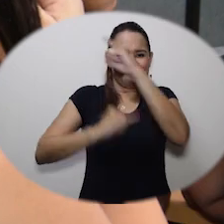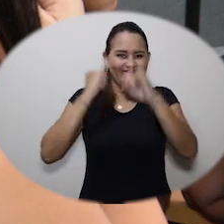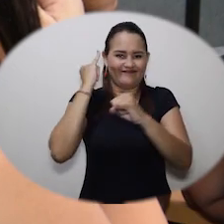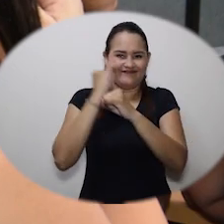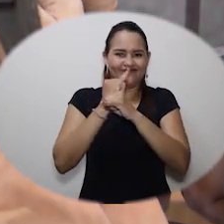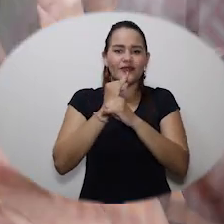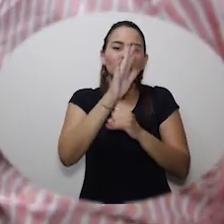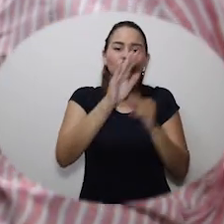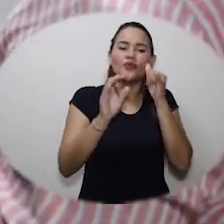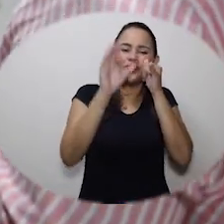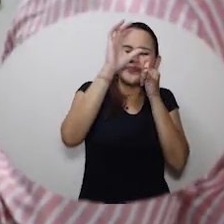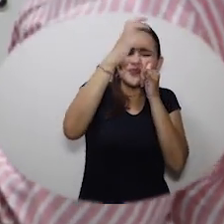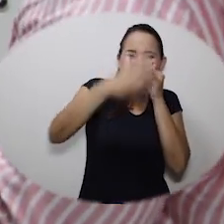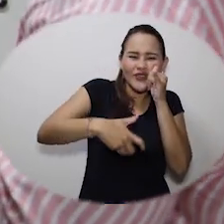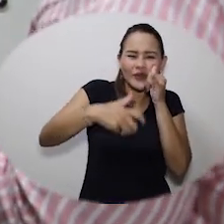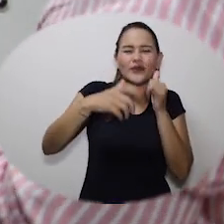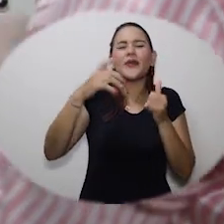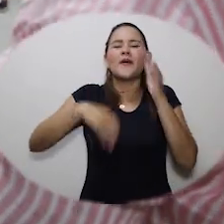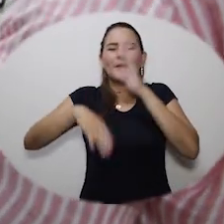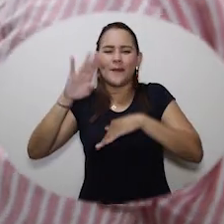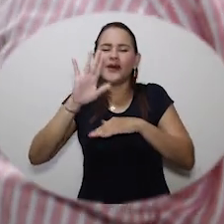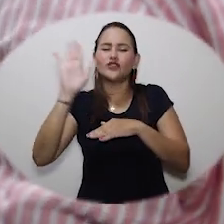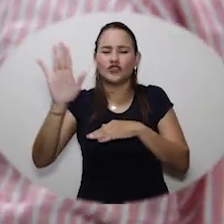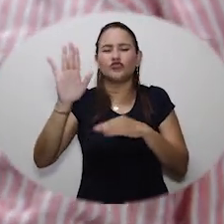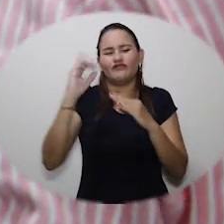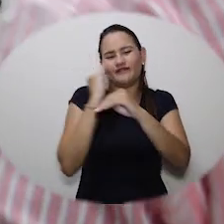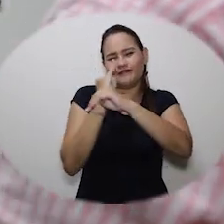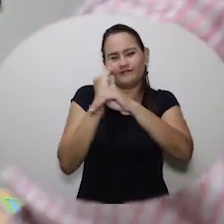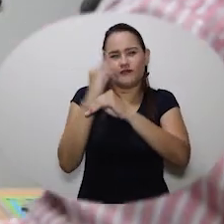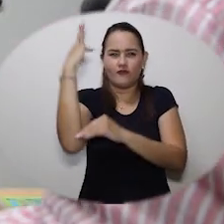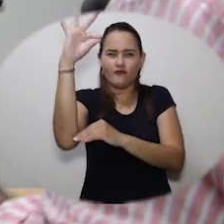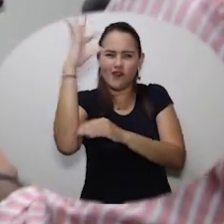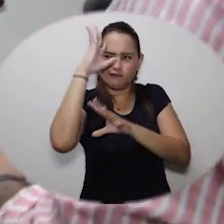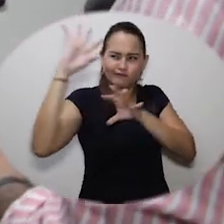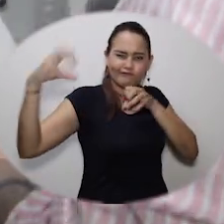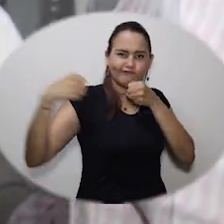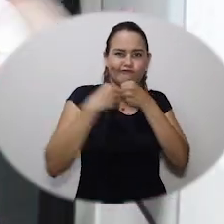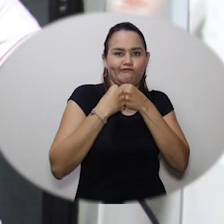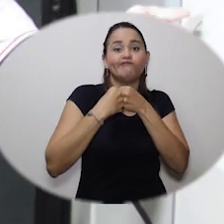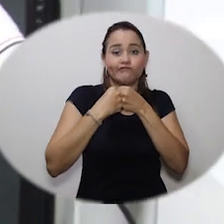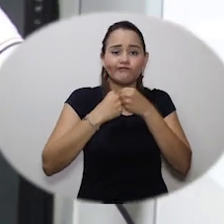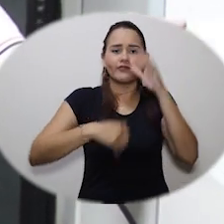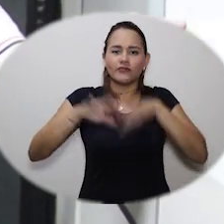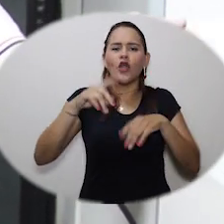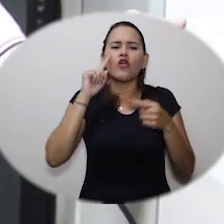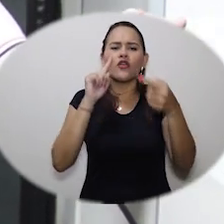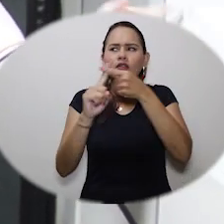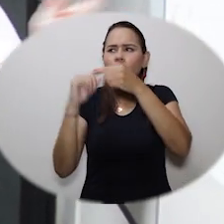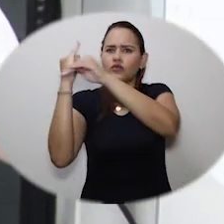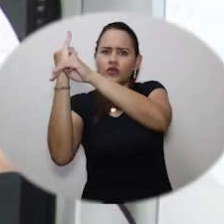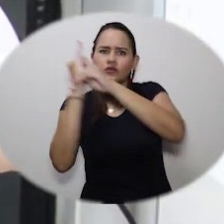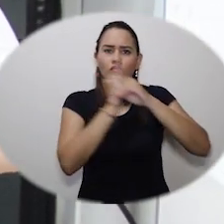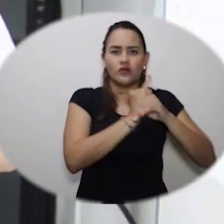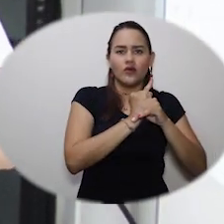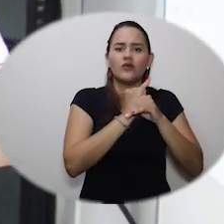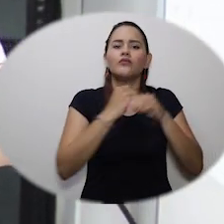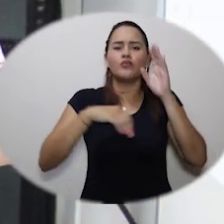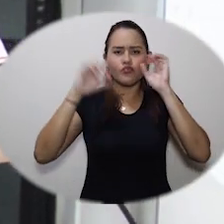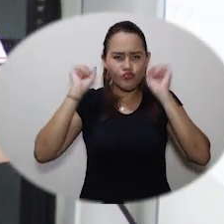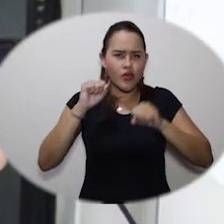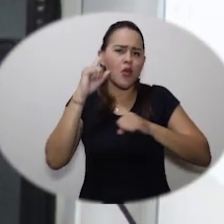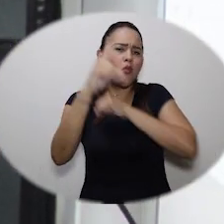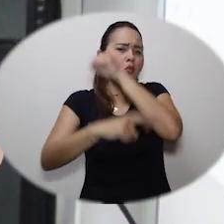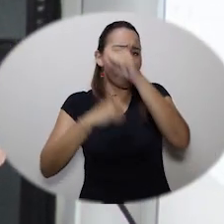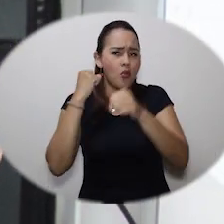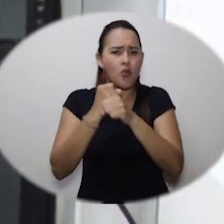Ingeniería Industrial del Alma Mater con la institución francesa, a través del cual estudiantes de ambos centros de estudios superiores pueden efectuar un